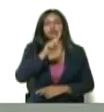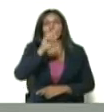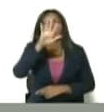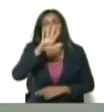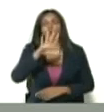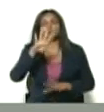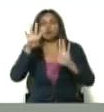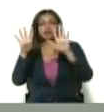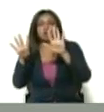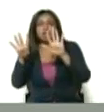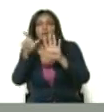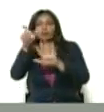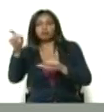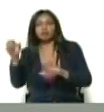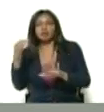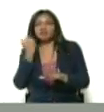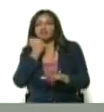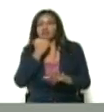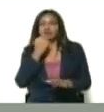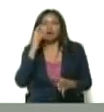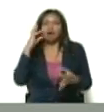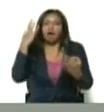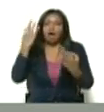159 casos confirmados,